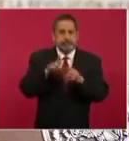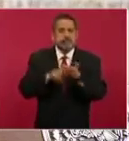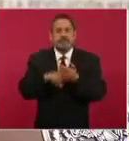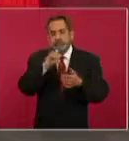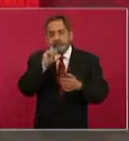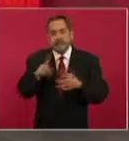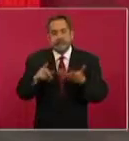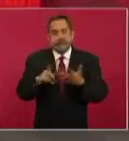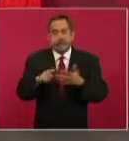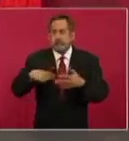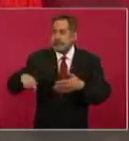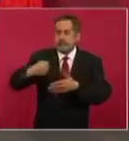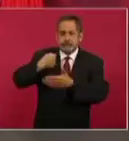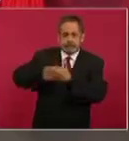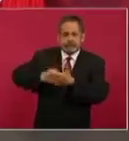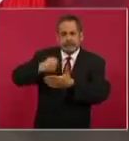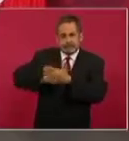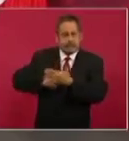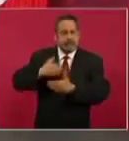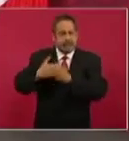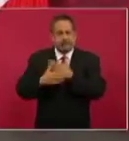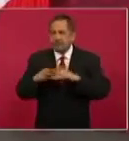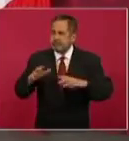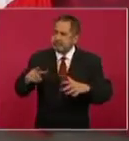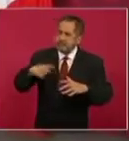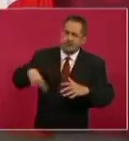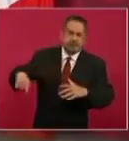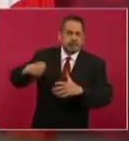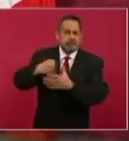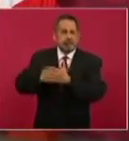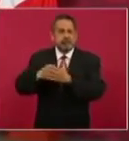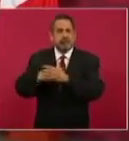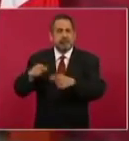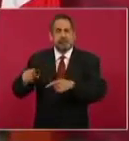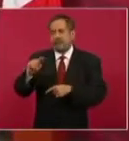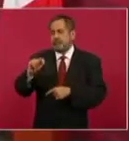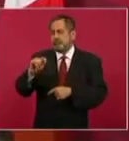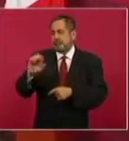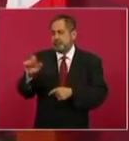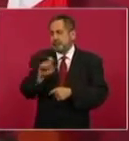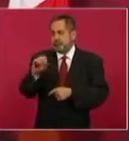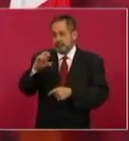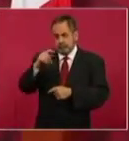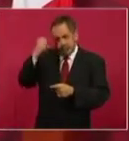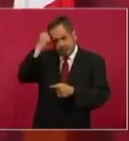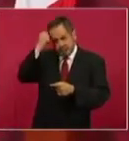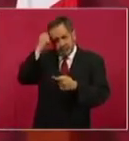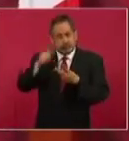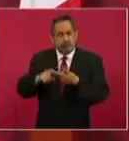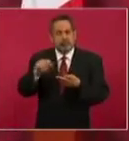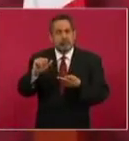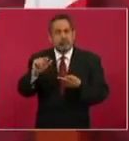también la lucha de los pueblos de Texcoco, de Atenco,